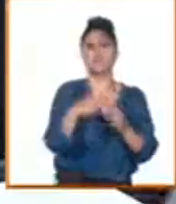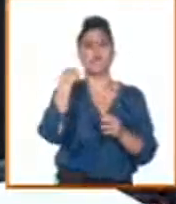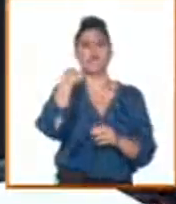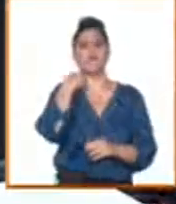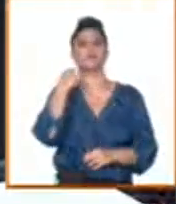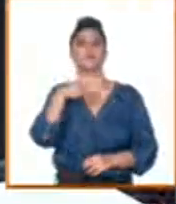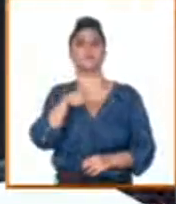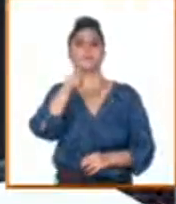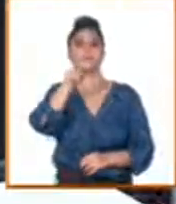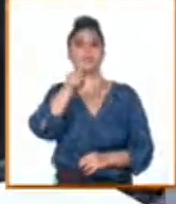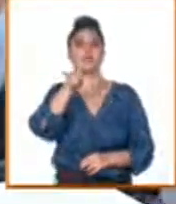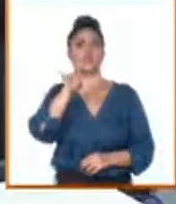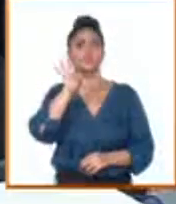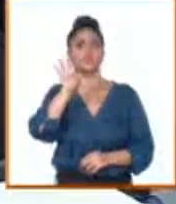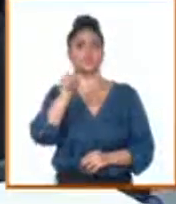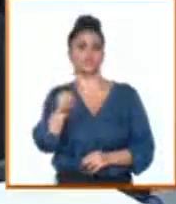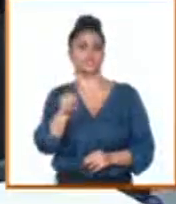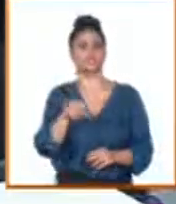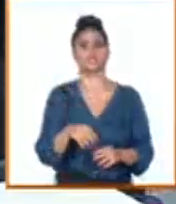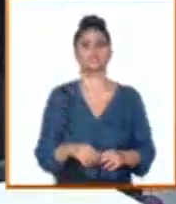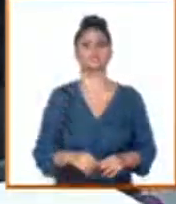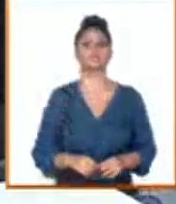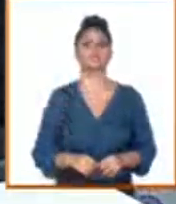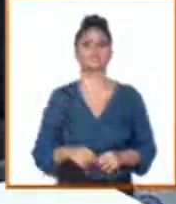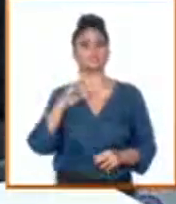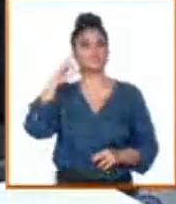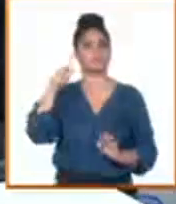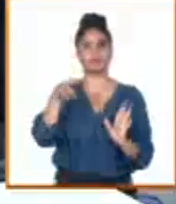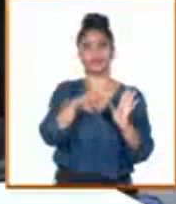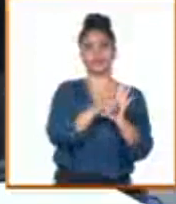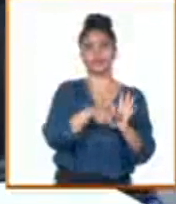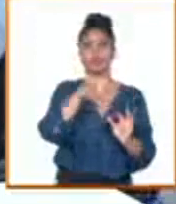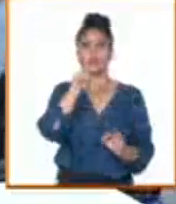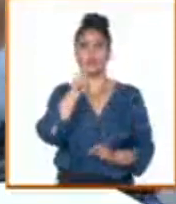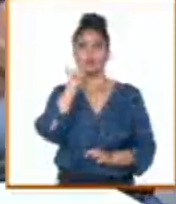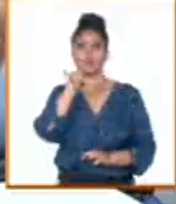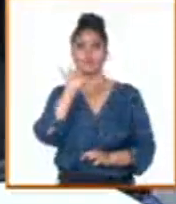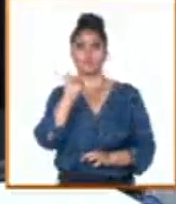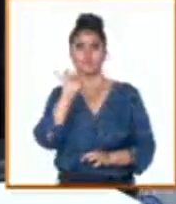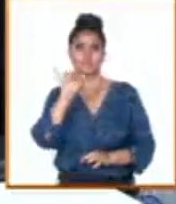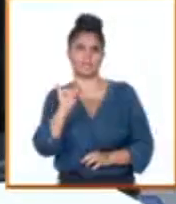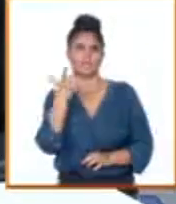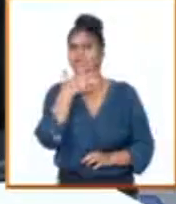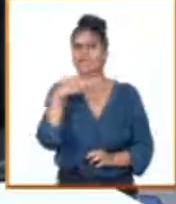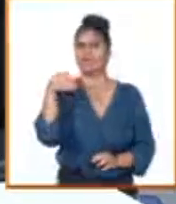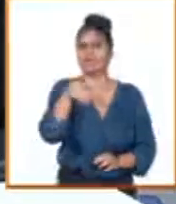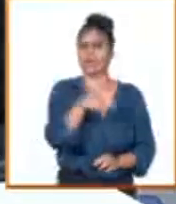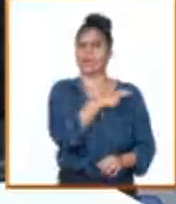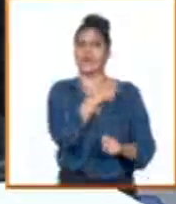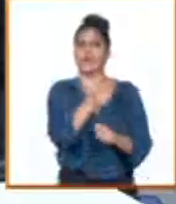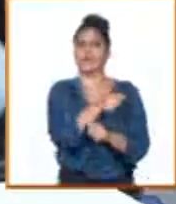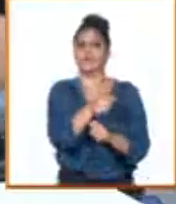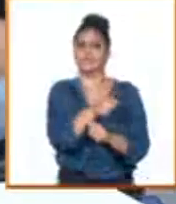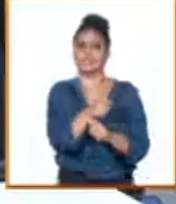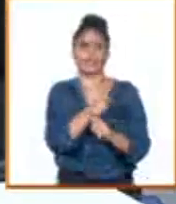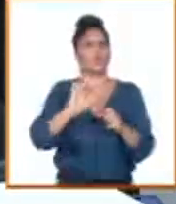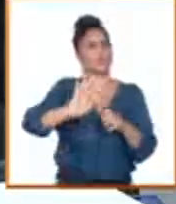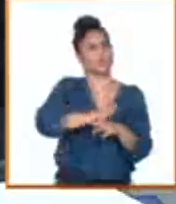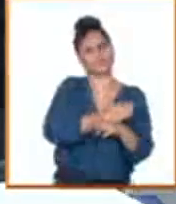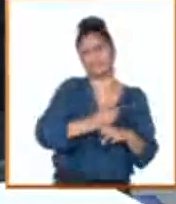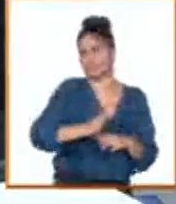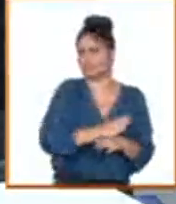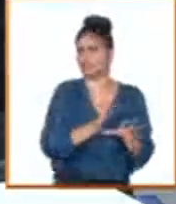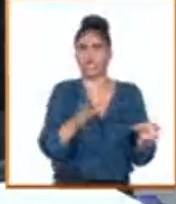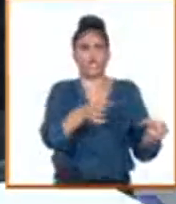mandatado por la Constitución de 76, en la que estuvieron un grupo de compañeros, el profe Julio García Luis, Eduardo Yacel y otro grupo